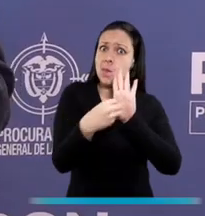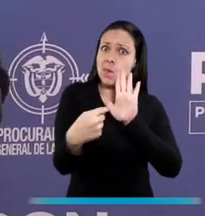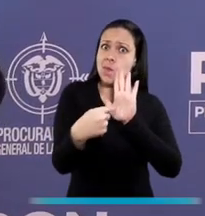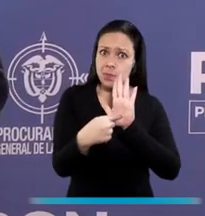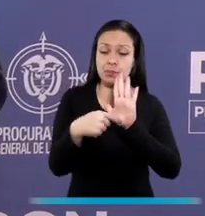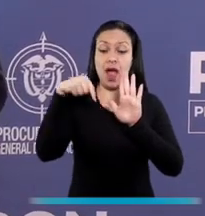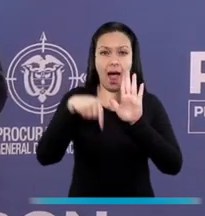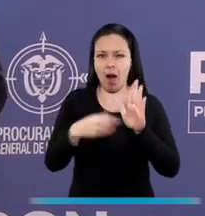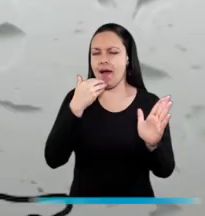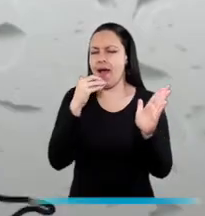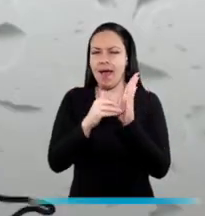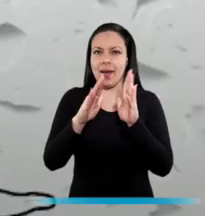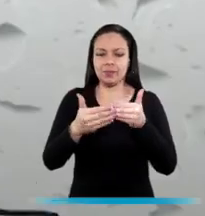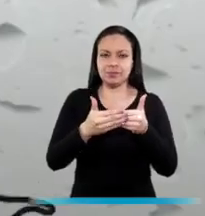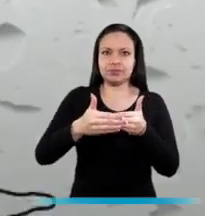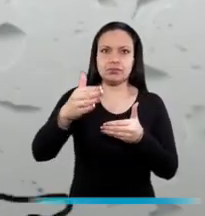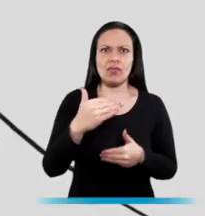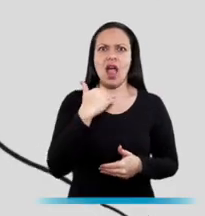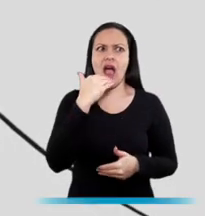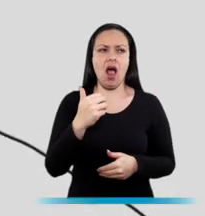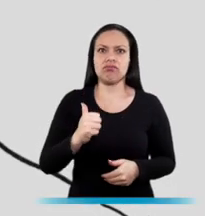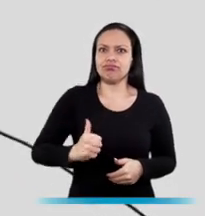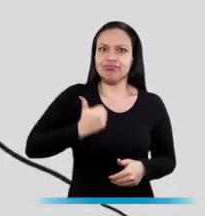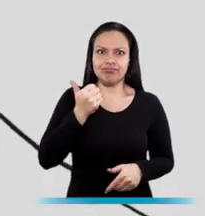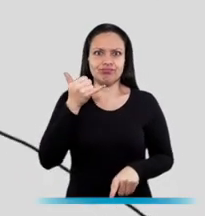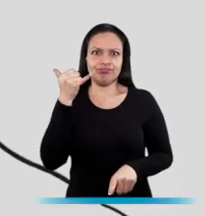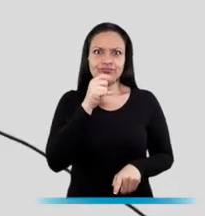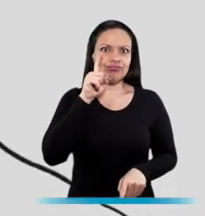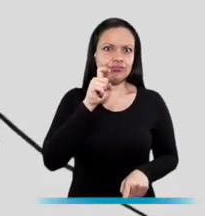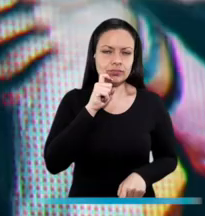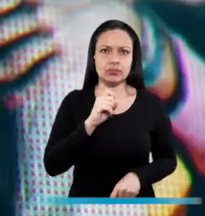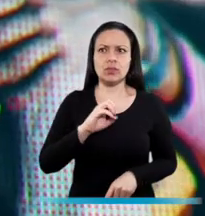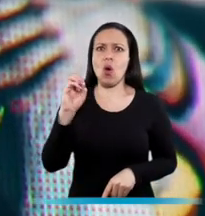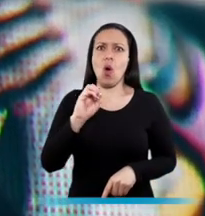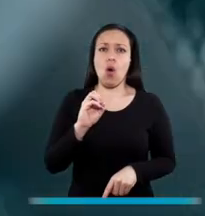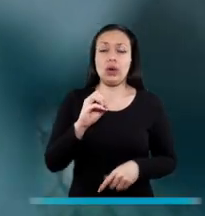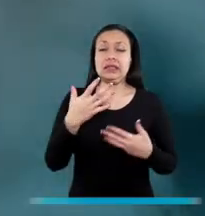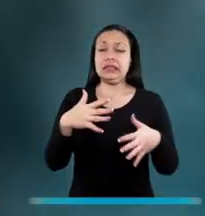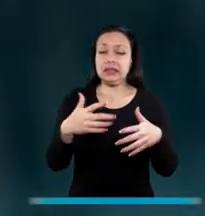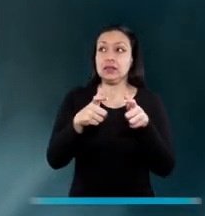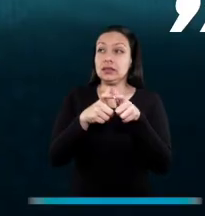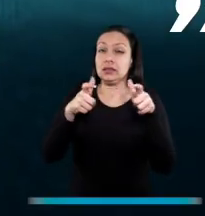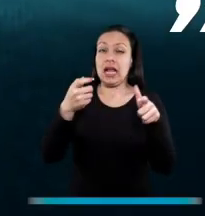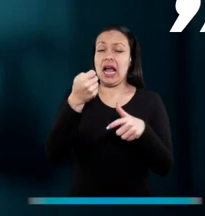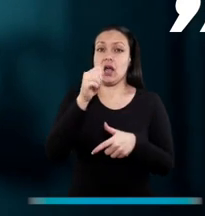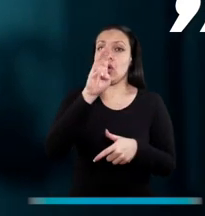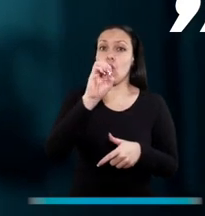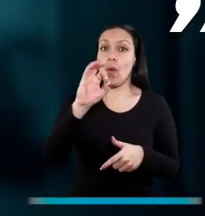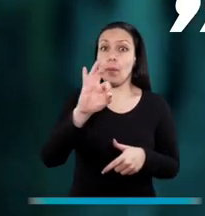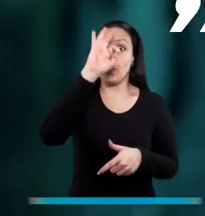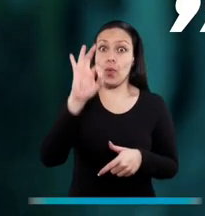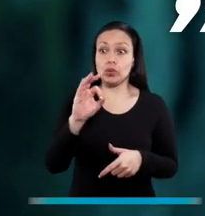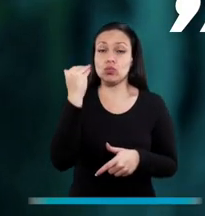Un propósito constitucional que de aquí en adelante, por ejemplo, delitos como el abuso sexual, que se cometen más